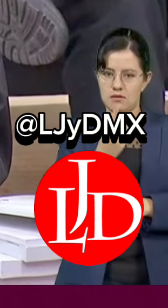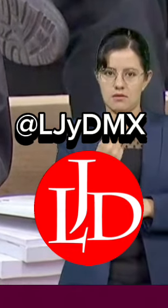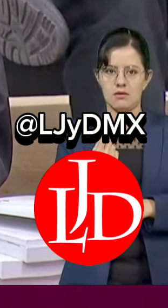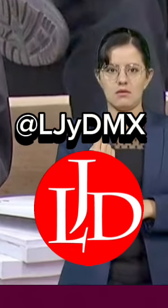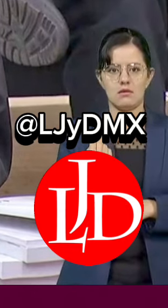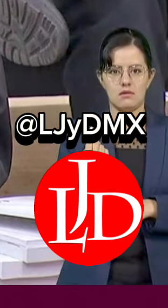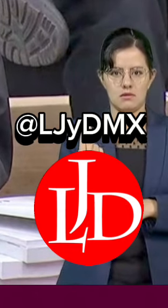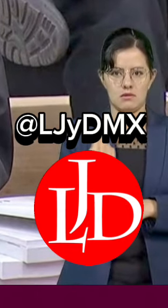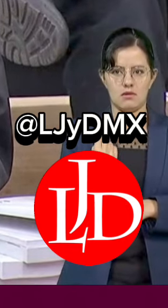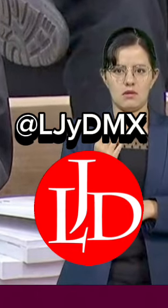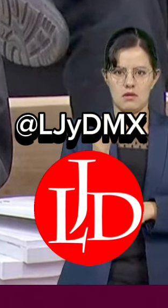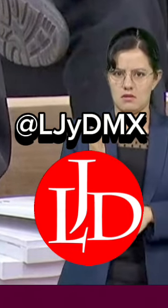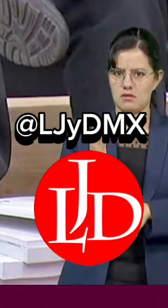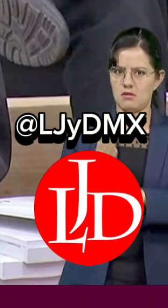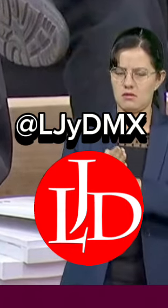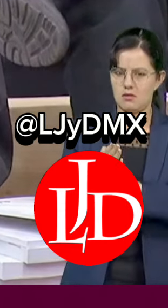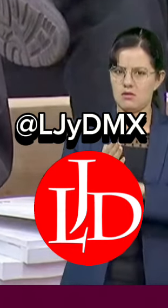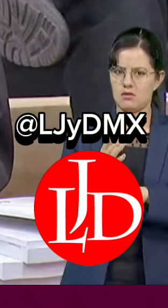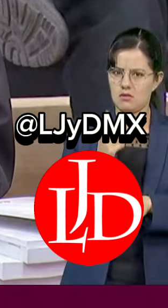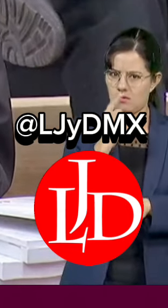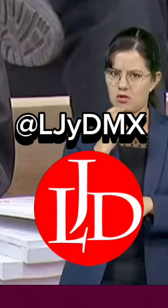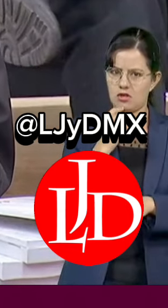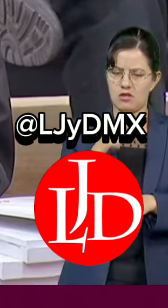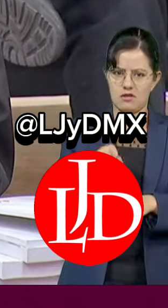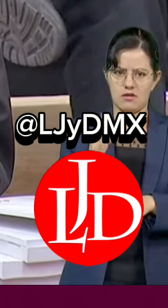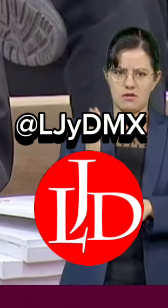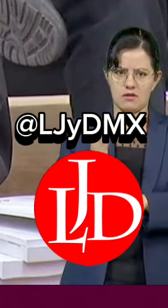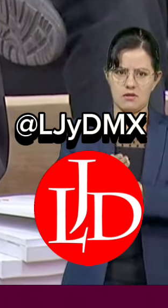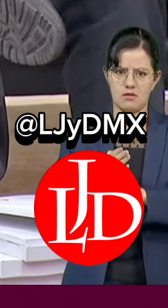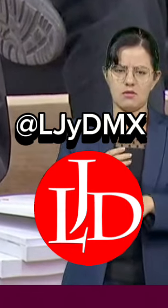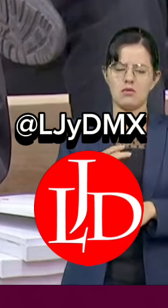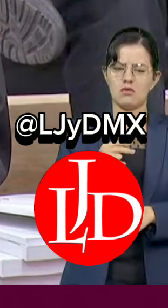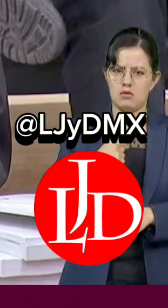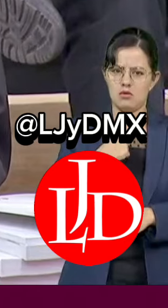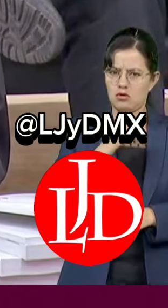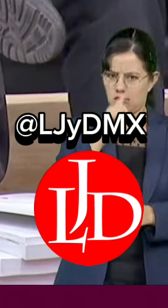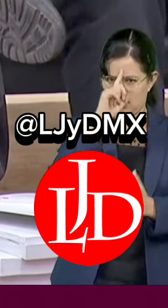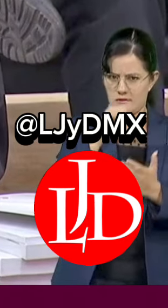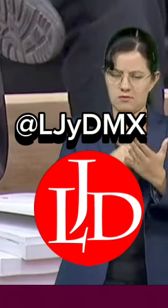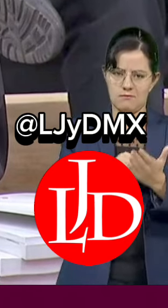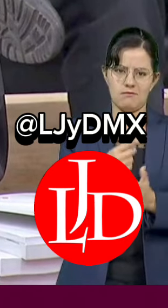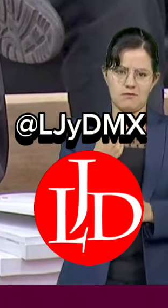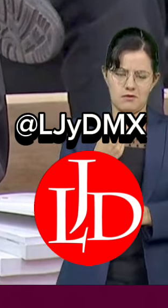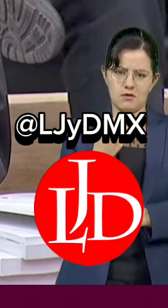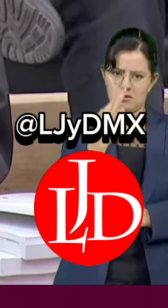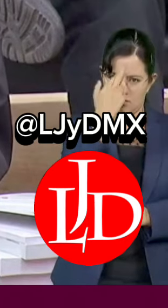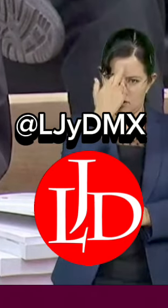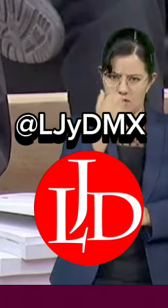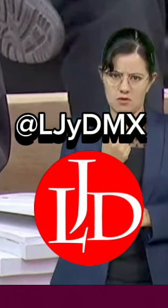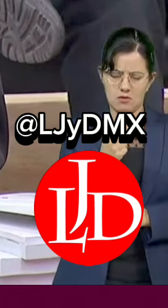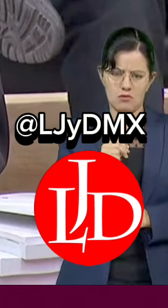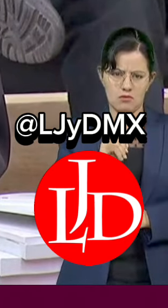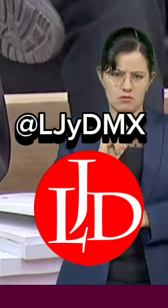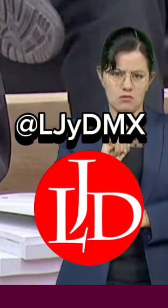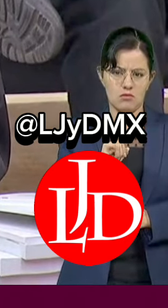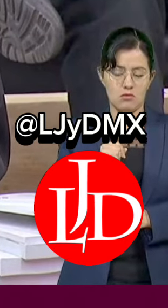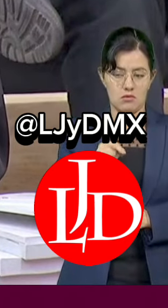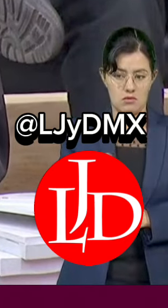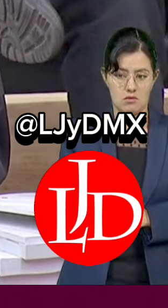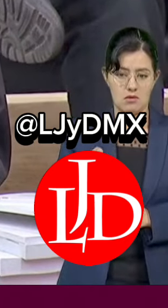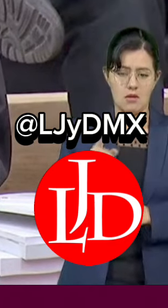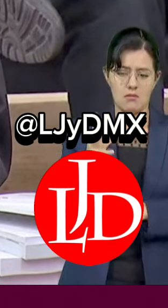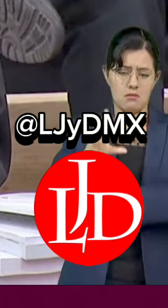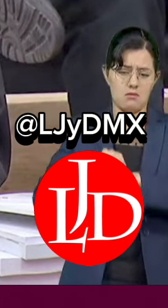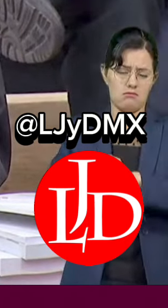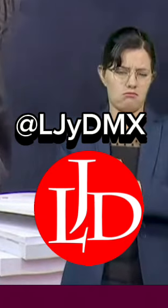acciones penales. Yo creo que hay razón. Yo creo que no debería dejarse impune, sea quien lo